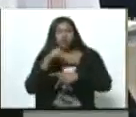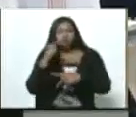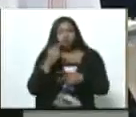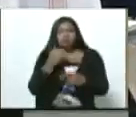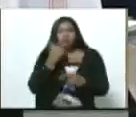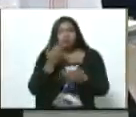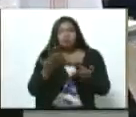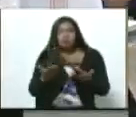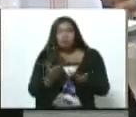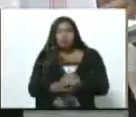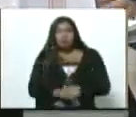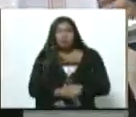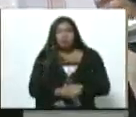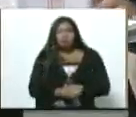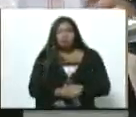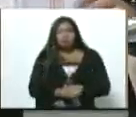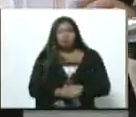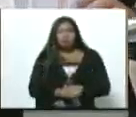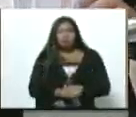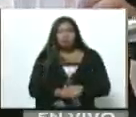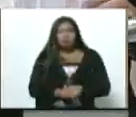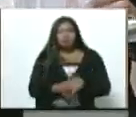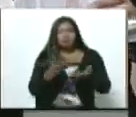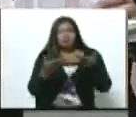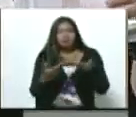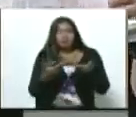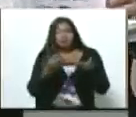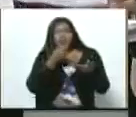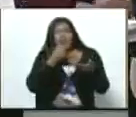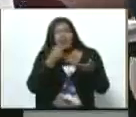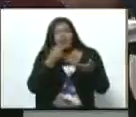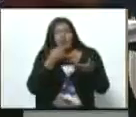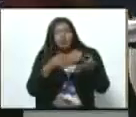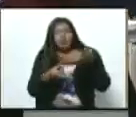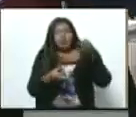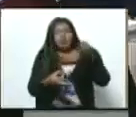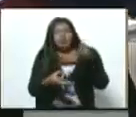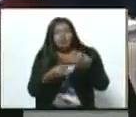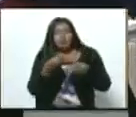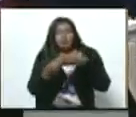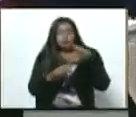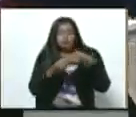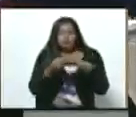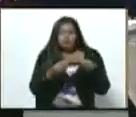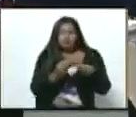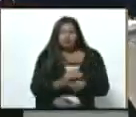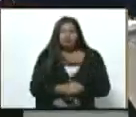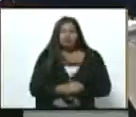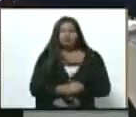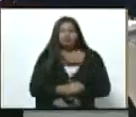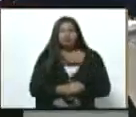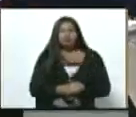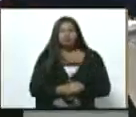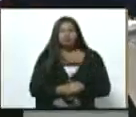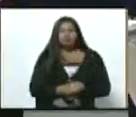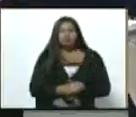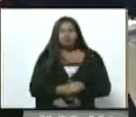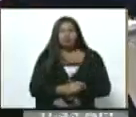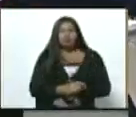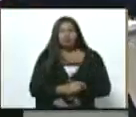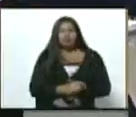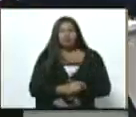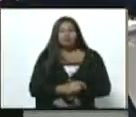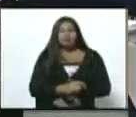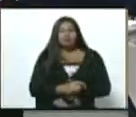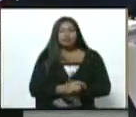recibo de estos, bueno, este detalle tan bonito que nos ha hecho llegar la gente de TVFAN. TVFAN. Antes de entrar en